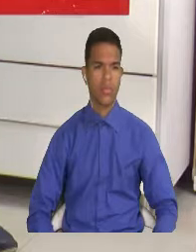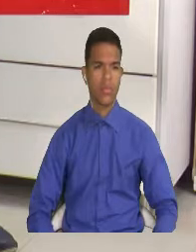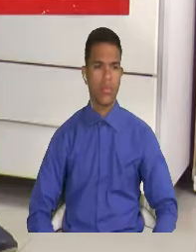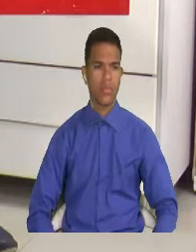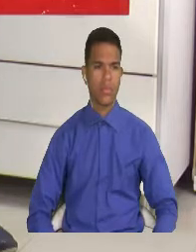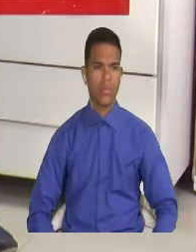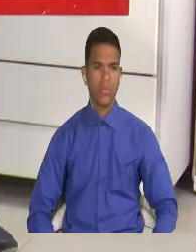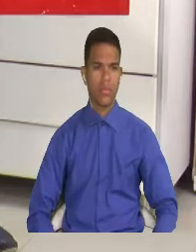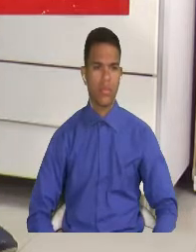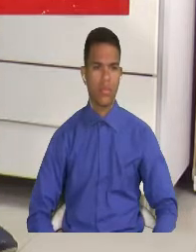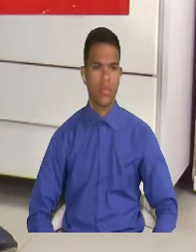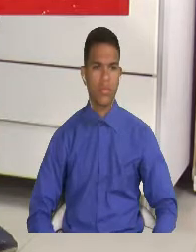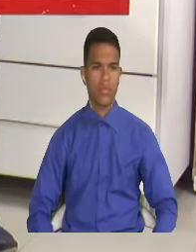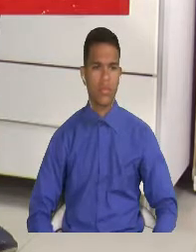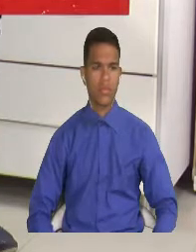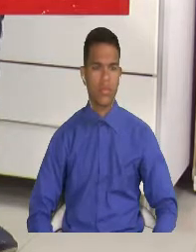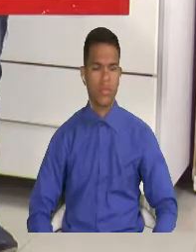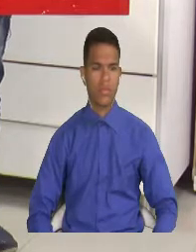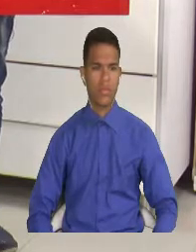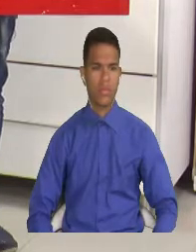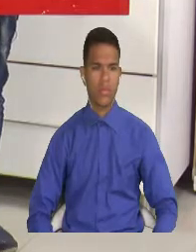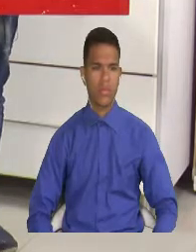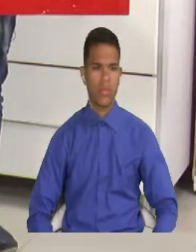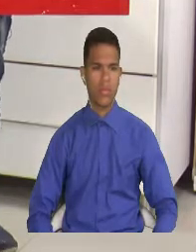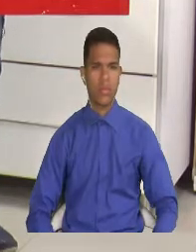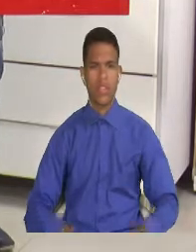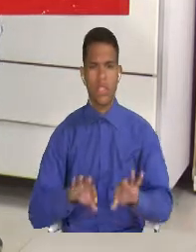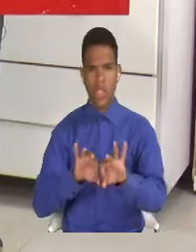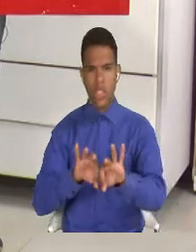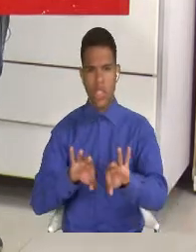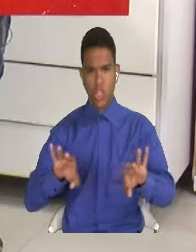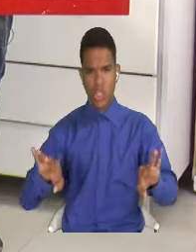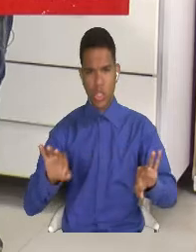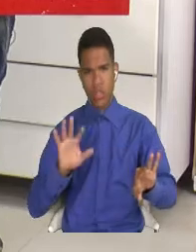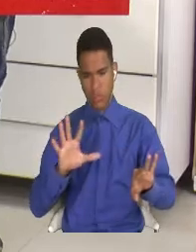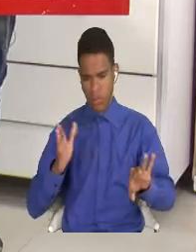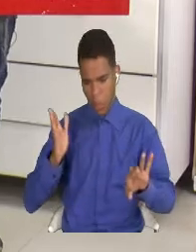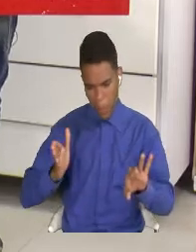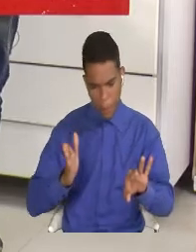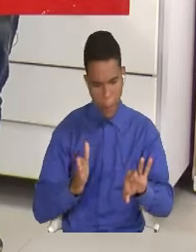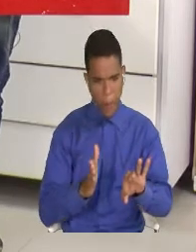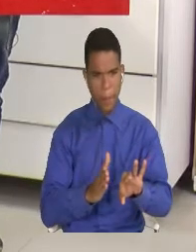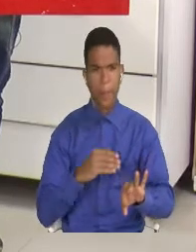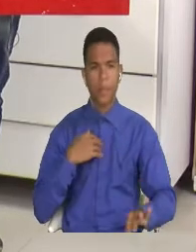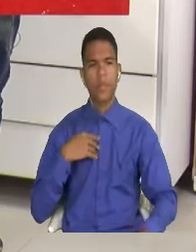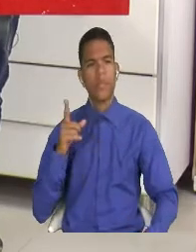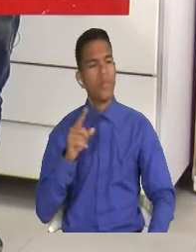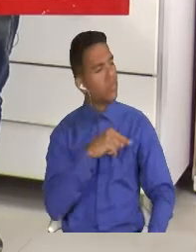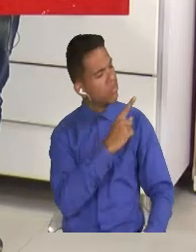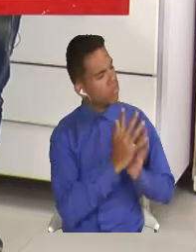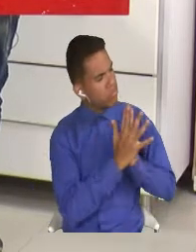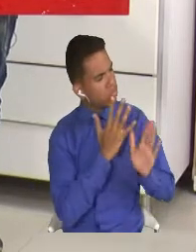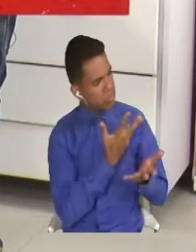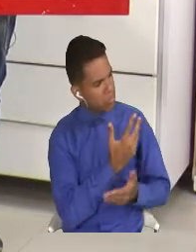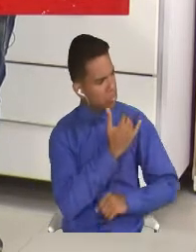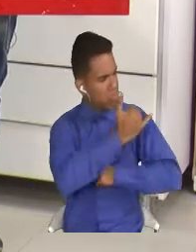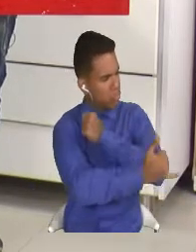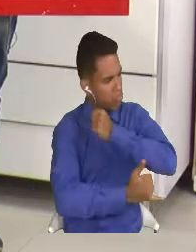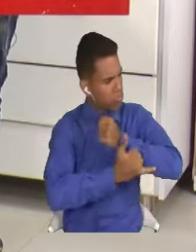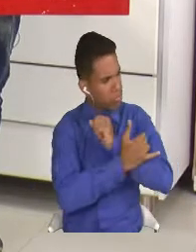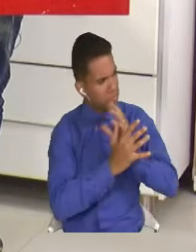chorizo. Listo, ahí tienes. Listo, mi Roche. Y entonces, Roche, ¿cómo te terminó de ir? No me contaste, dijiste más tarde de